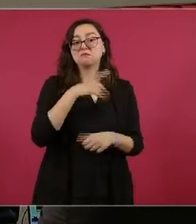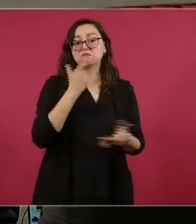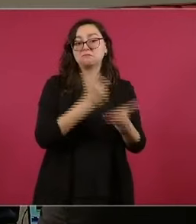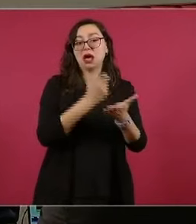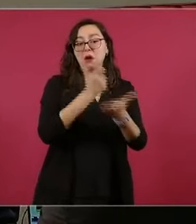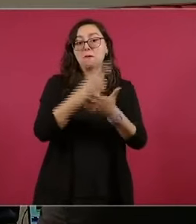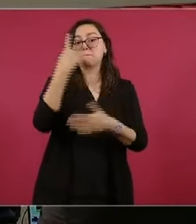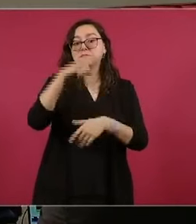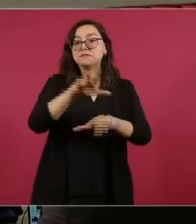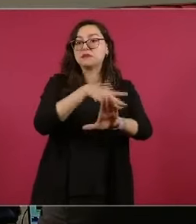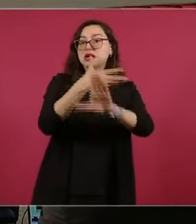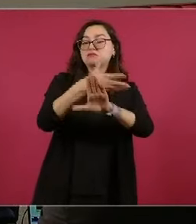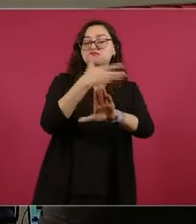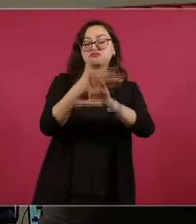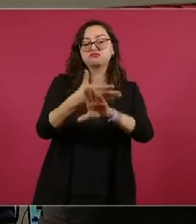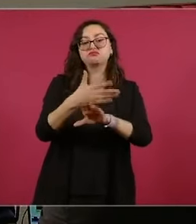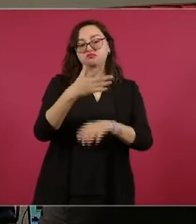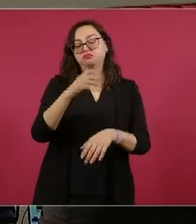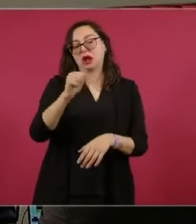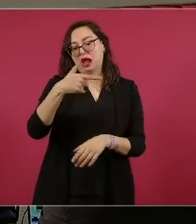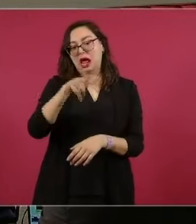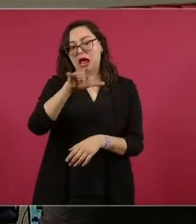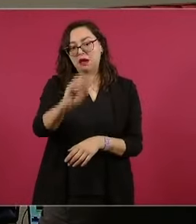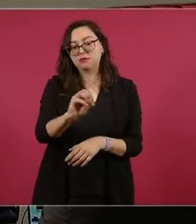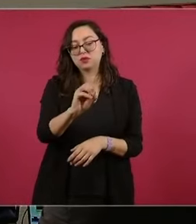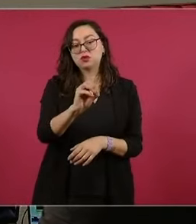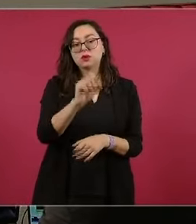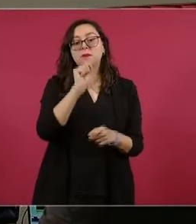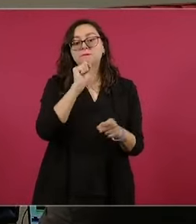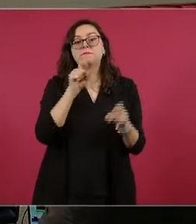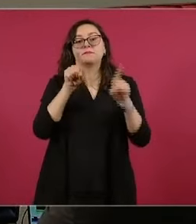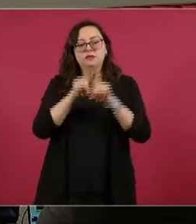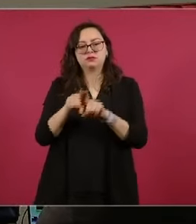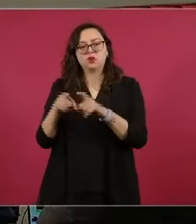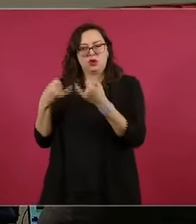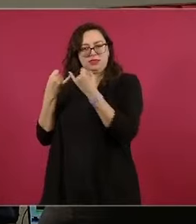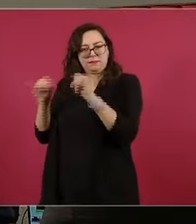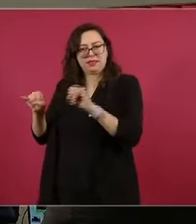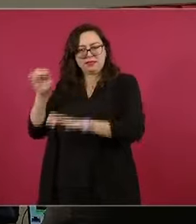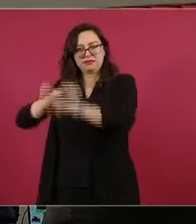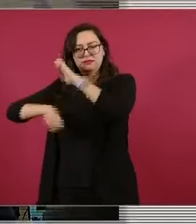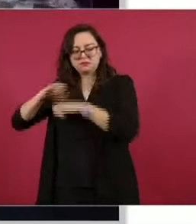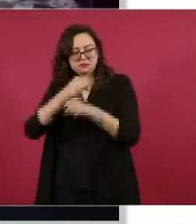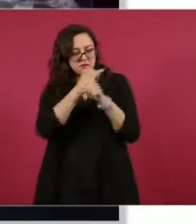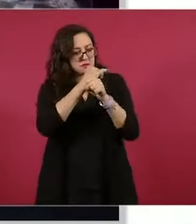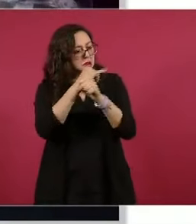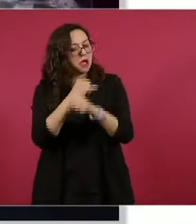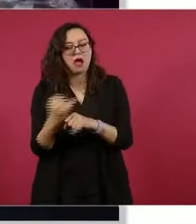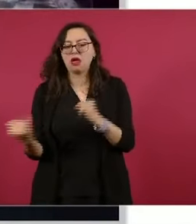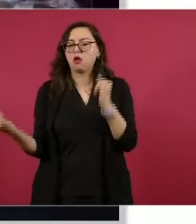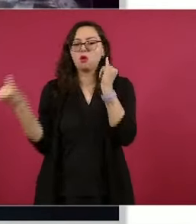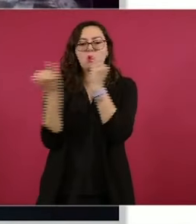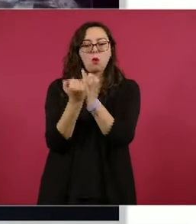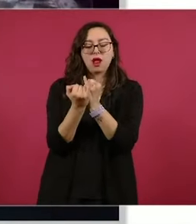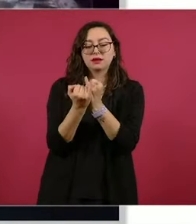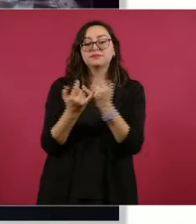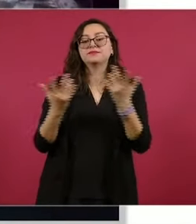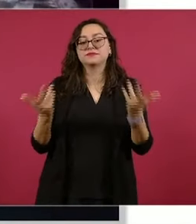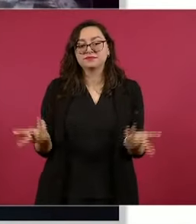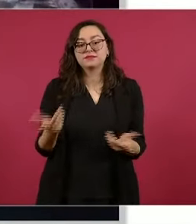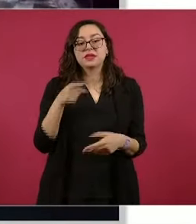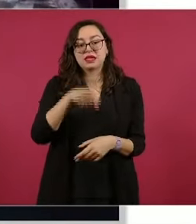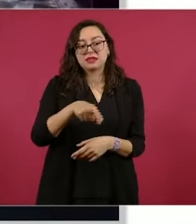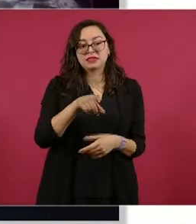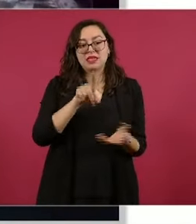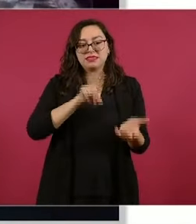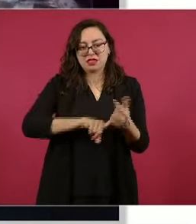López Obrador, más o menos lo que hizo también este consultor independiente. Este programa de la UNAM encontró en la biblioteca de los